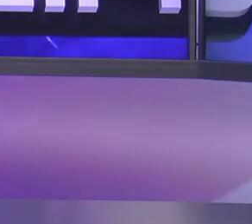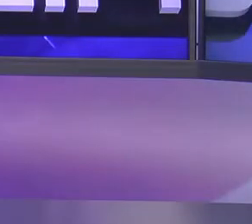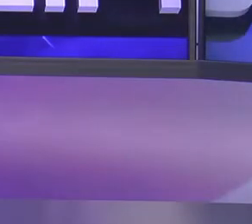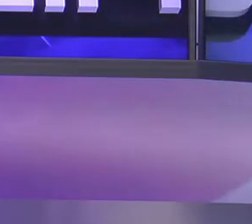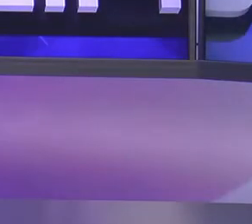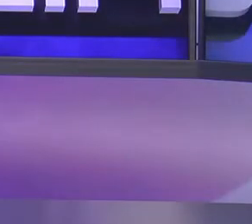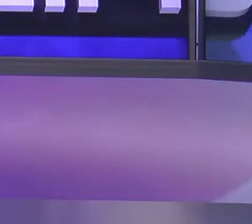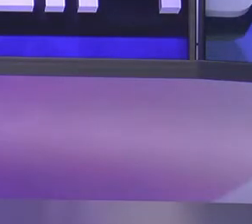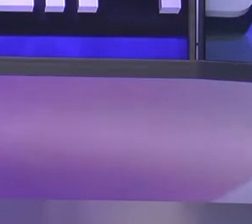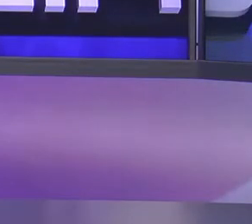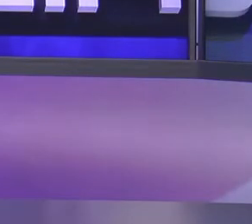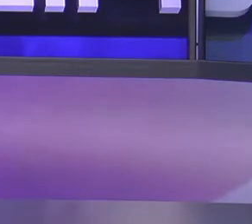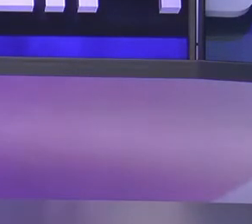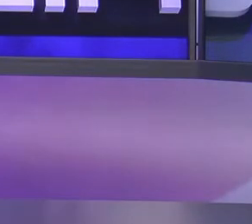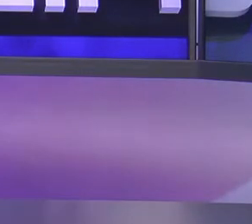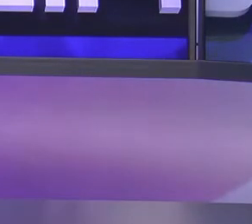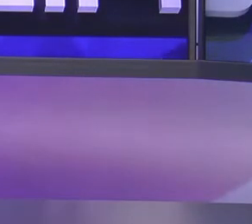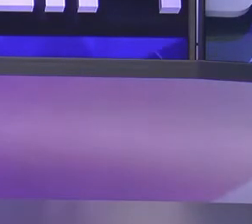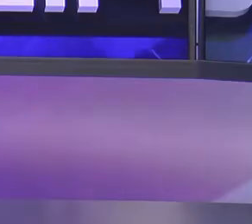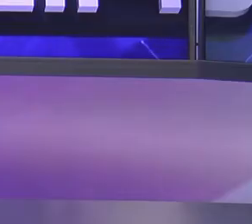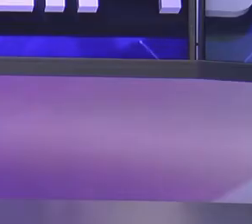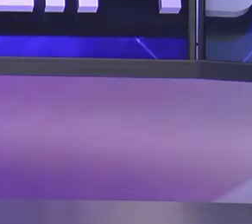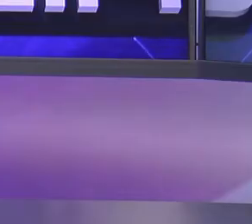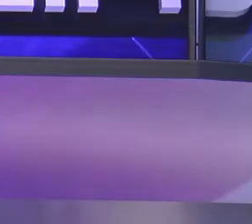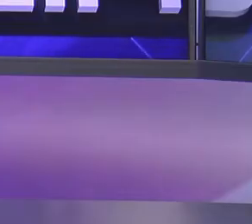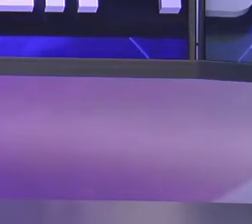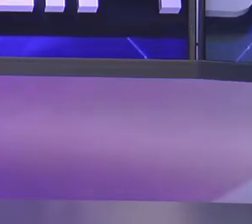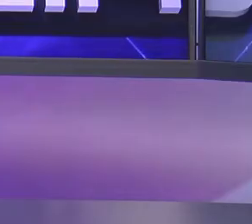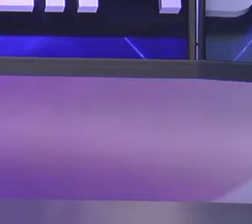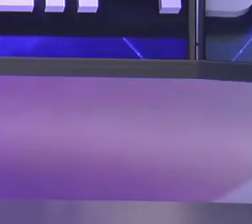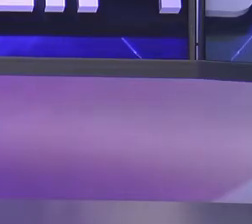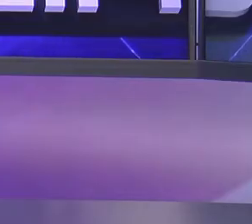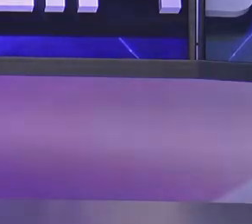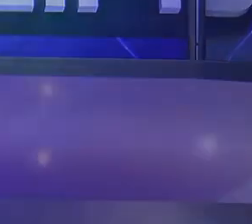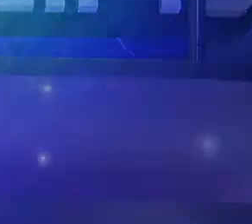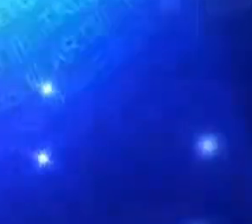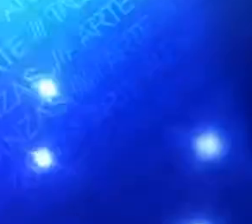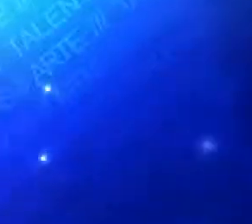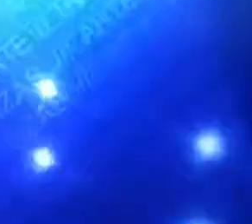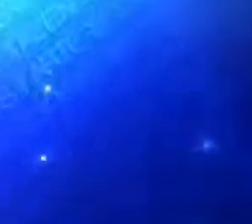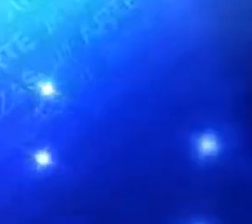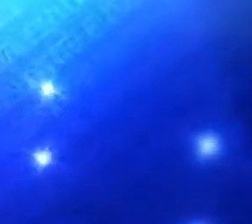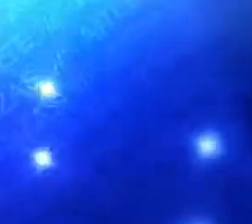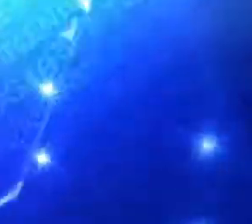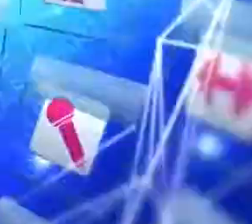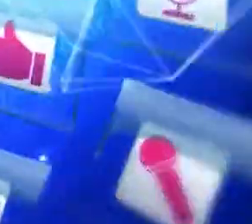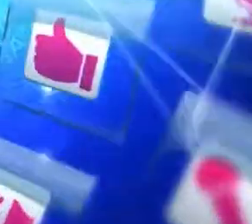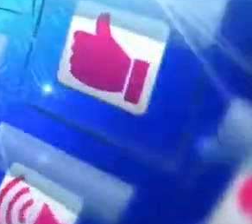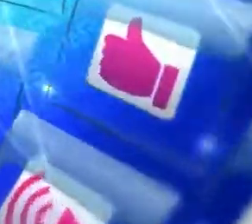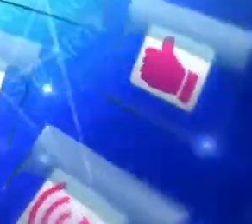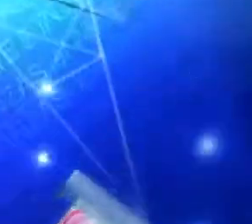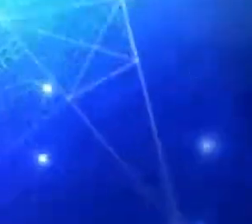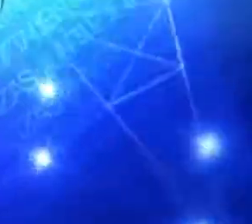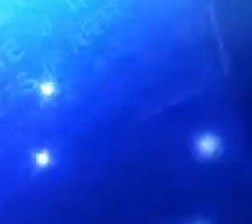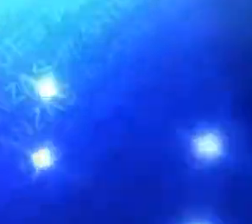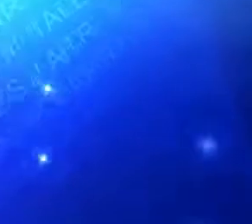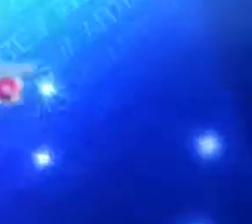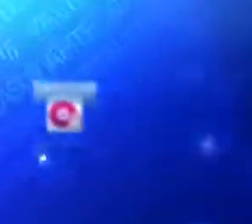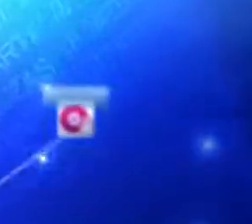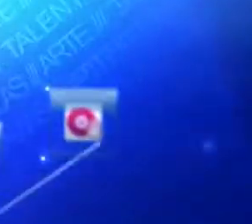Es tiempo de darle paso a nuestra sección En la Mira con Sara Narváez y las buenas noticias. Tienes la magia